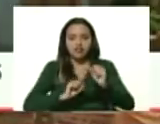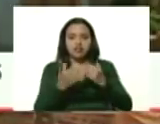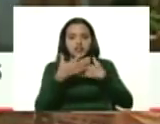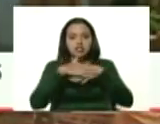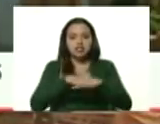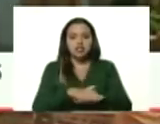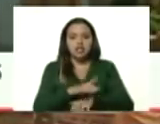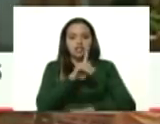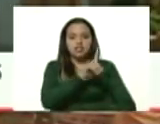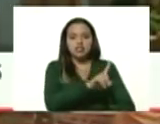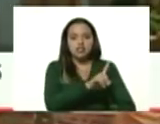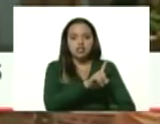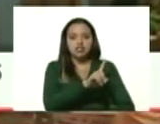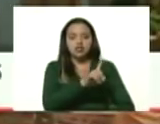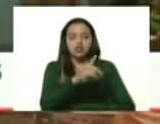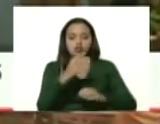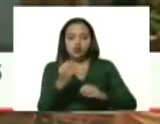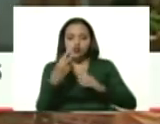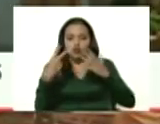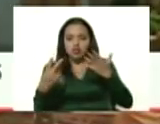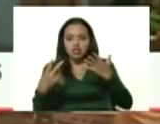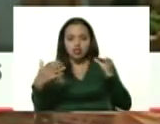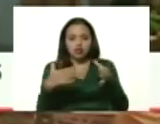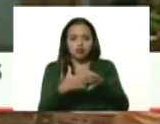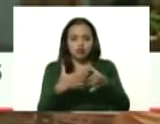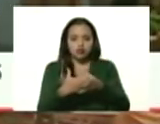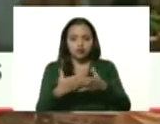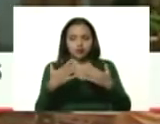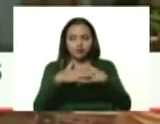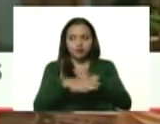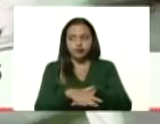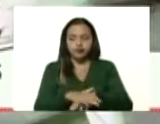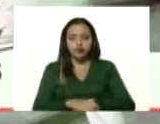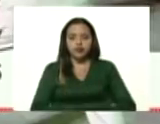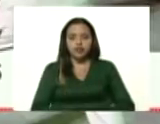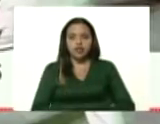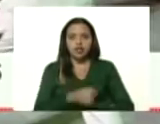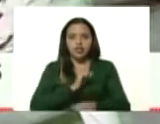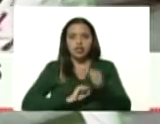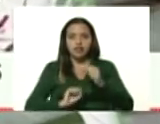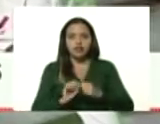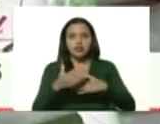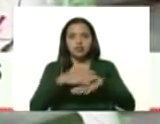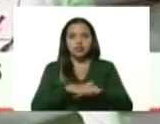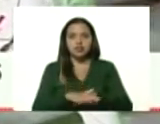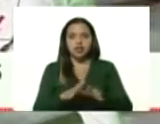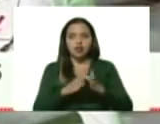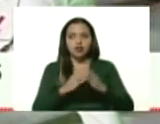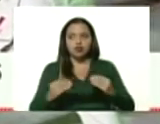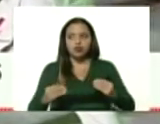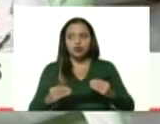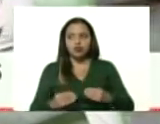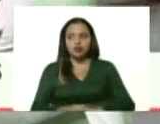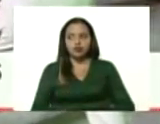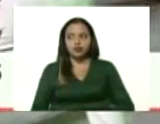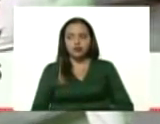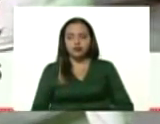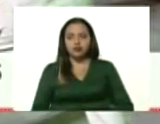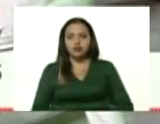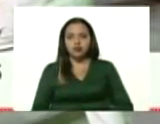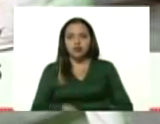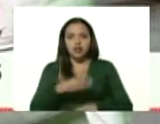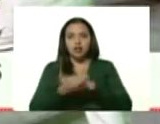y 107 unidades de defensa, populares de defensa integral, todos integrados por milicianas